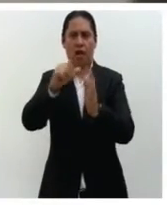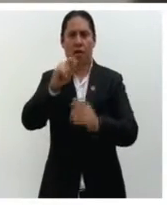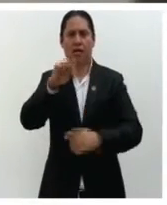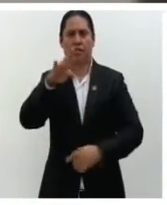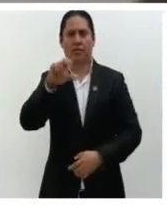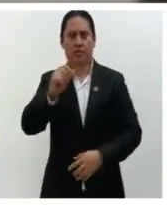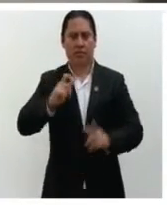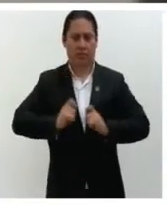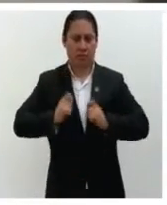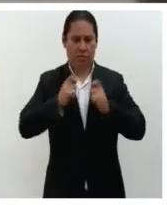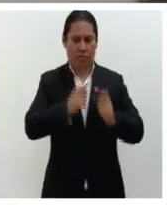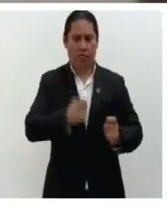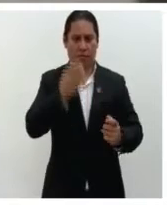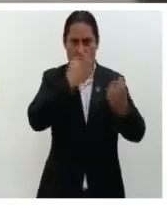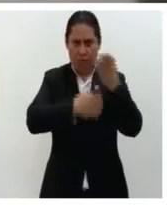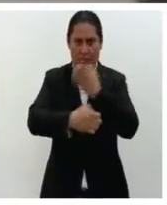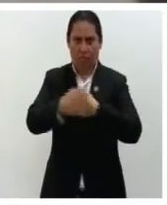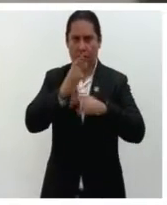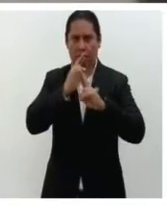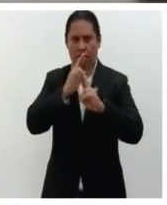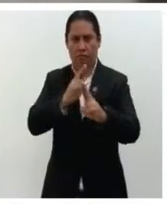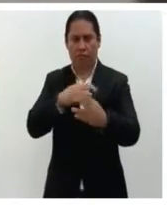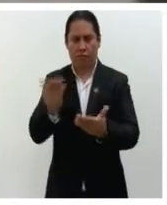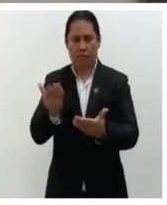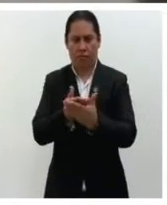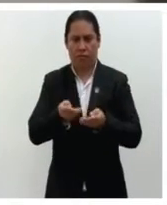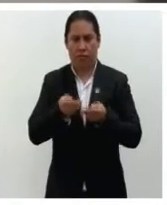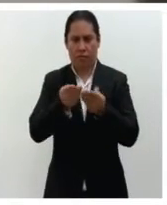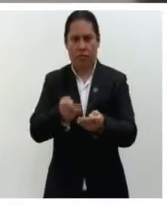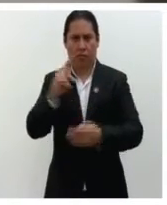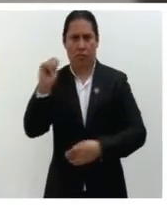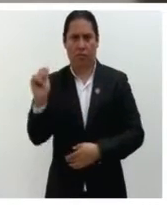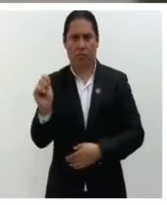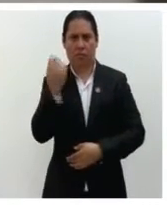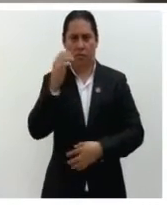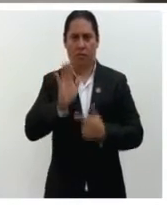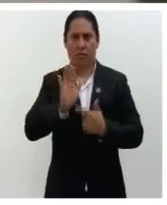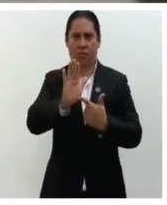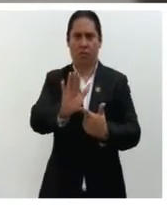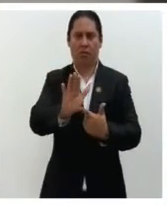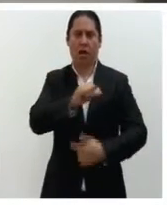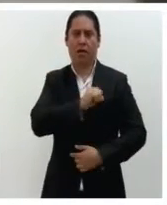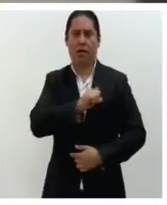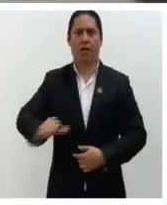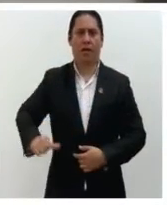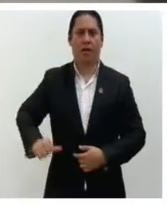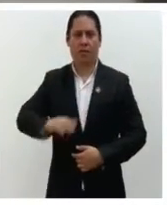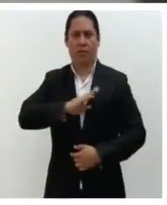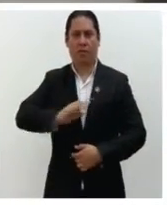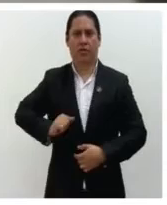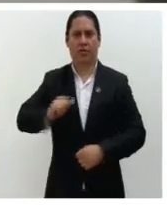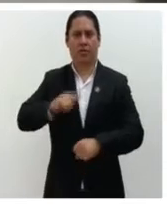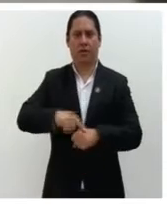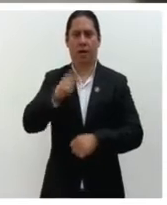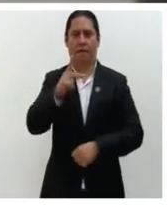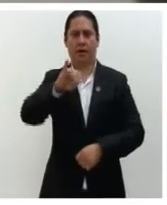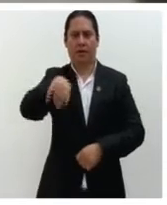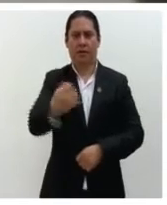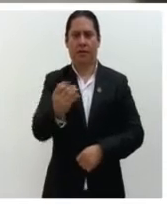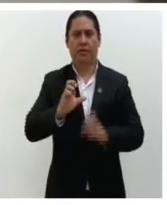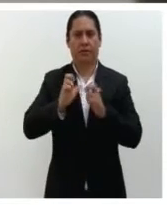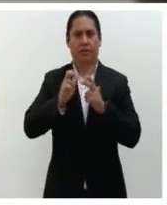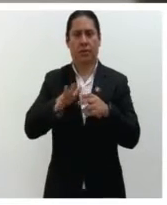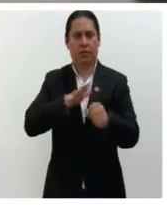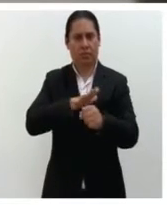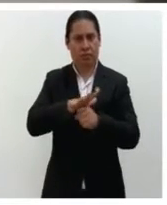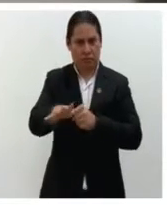fue turnado para su estudio y dictamen el expediente técnico presentado por el Honorable Ayuntamiento Constitucional de Pijijiapan, Chiapas,